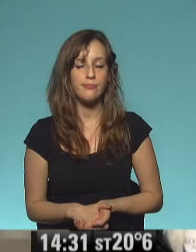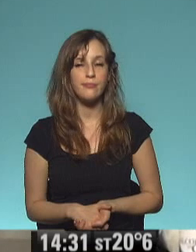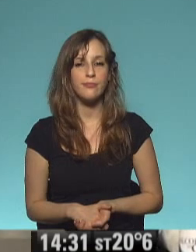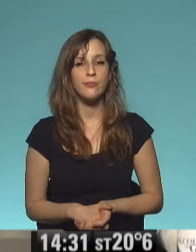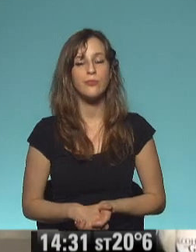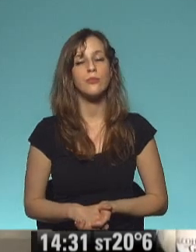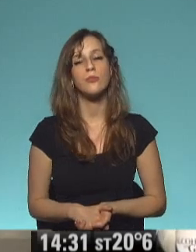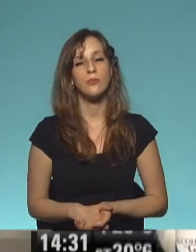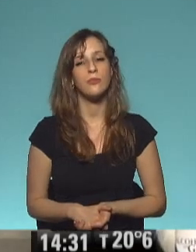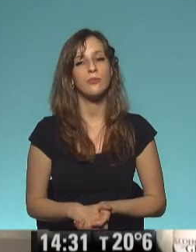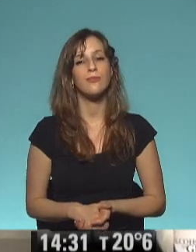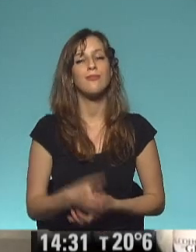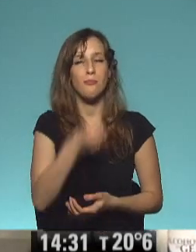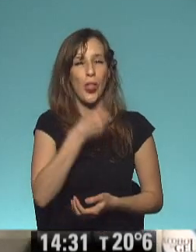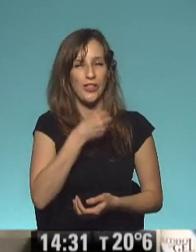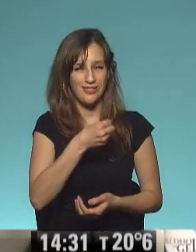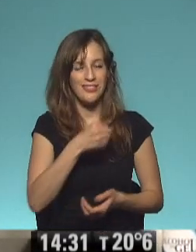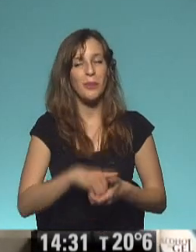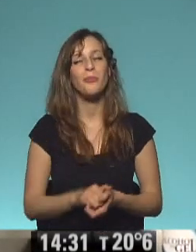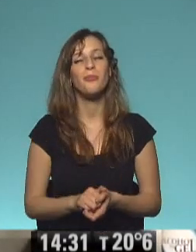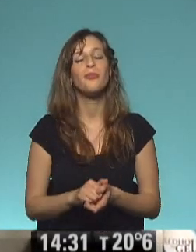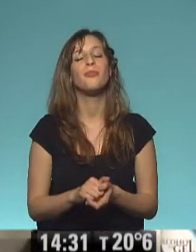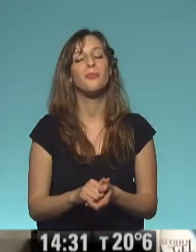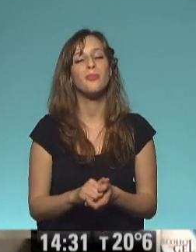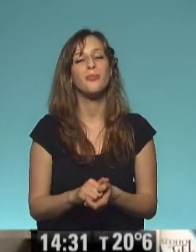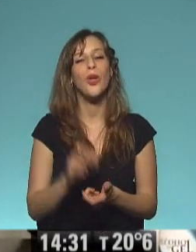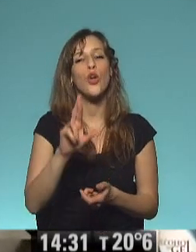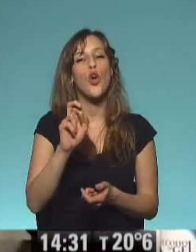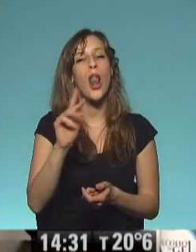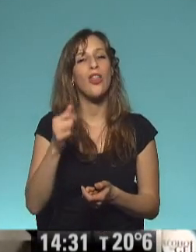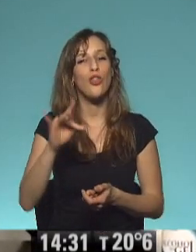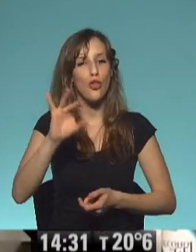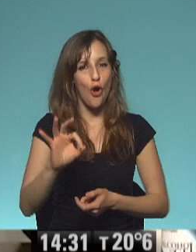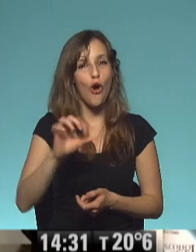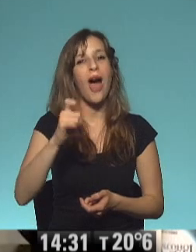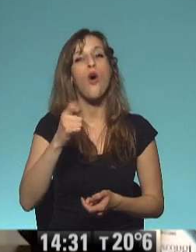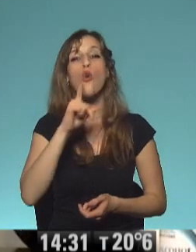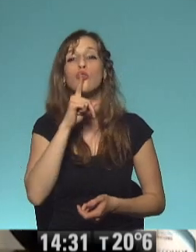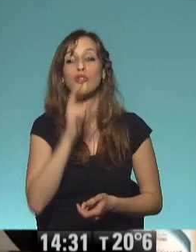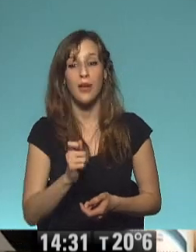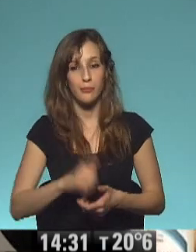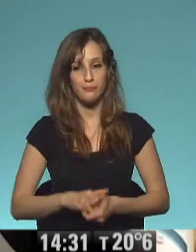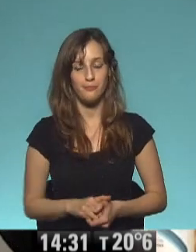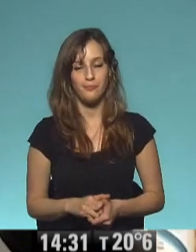Por la televisión y la red formoseña de medios de comunicación, el señor Rolando Acosta.